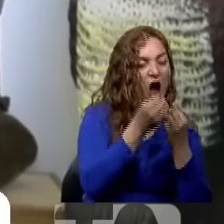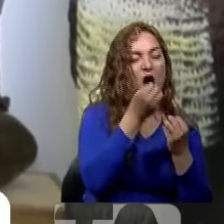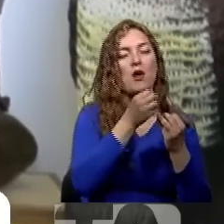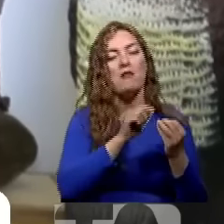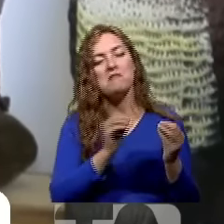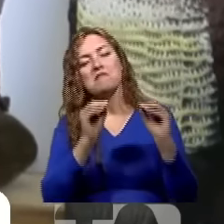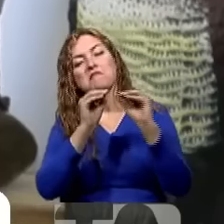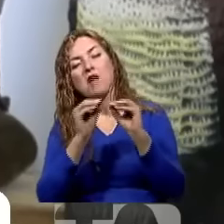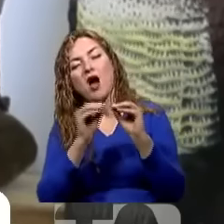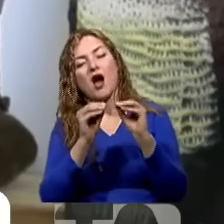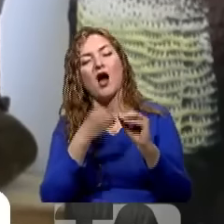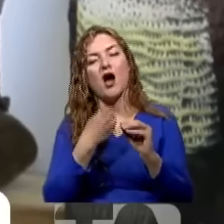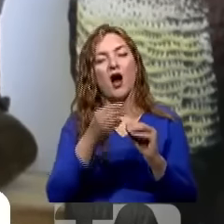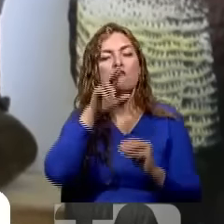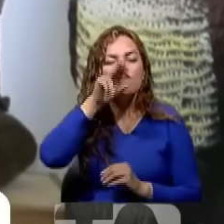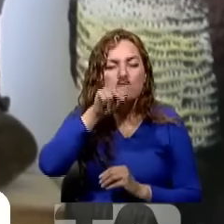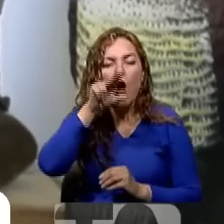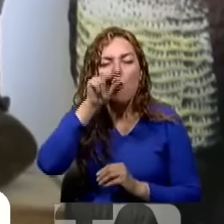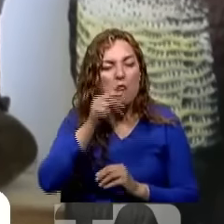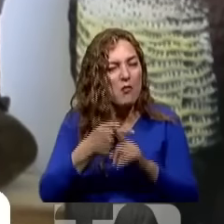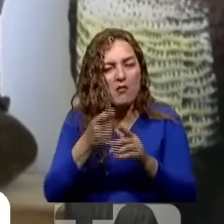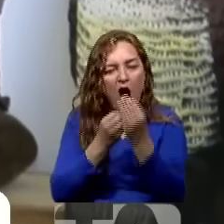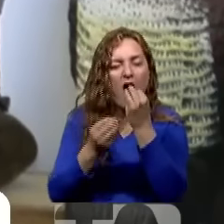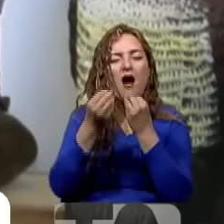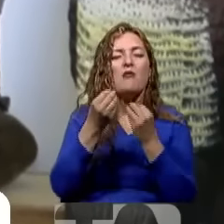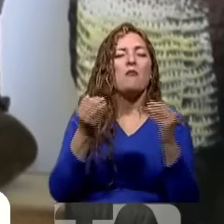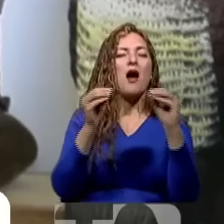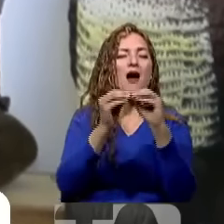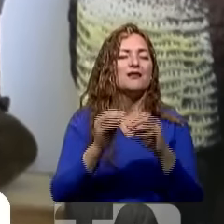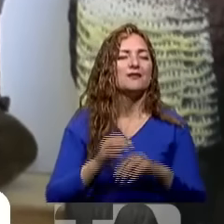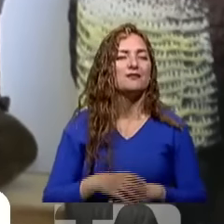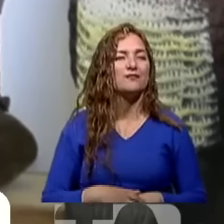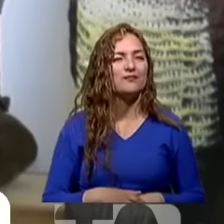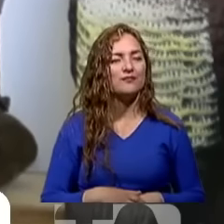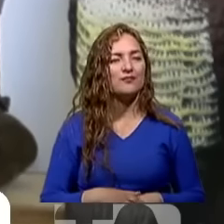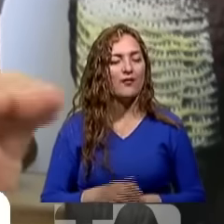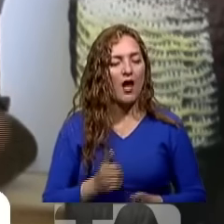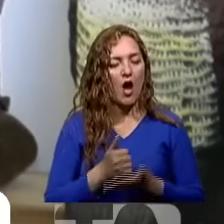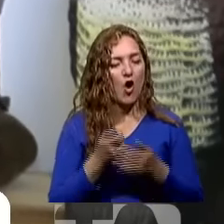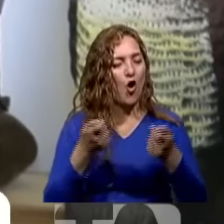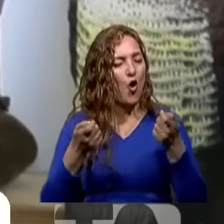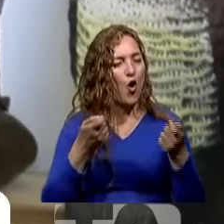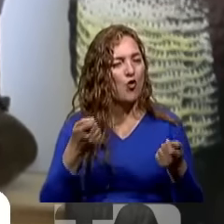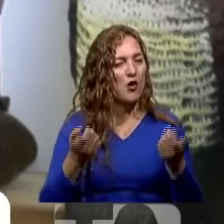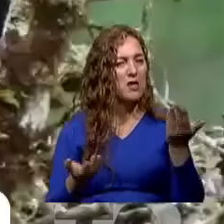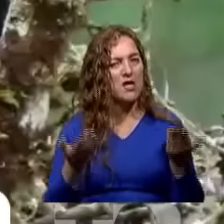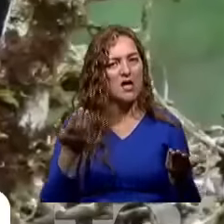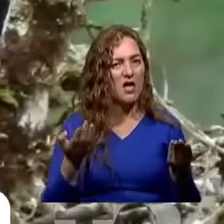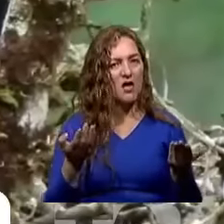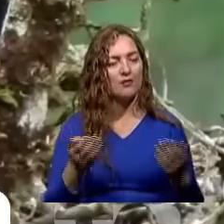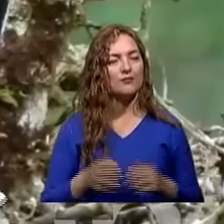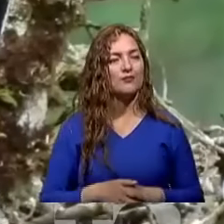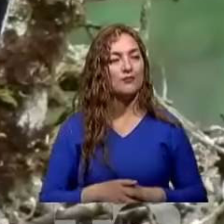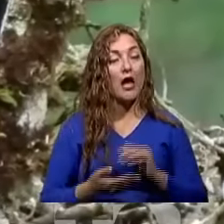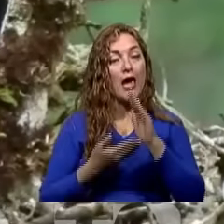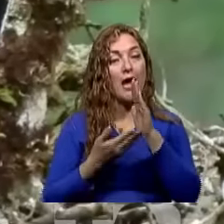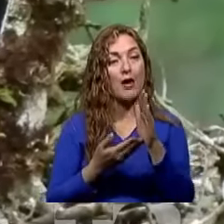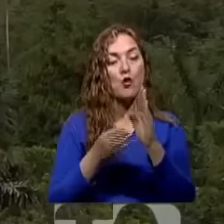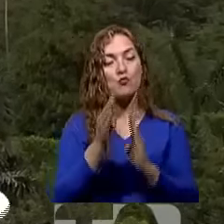hay más torcazas o pavas de monte, se dedican a comer más pavas de monte. Entonces ayudan a mantener ese balance. Factores como